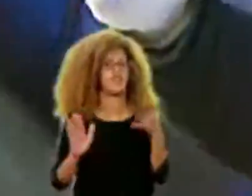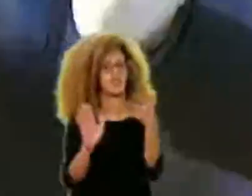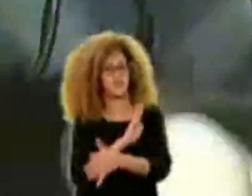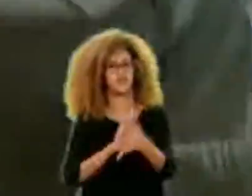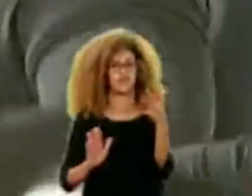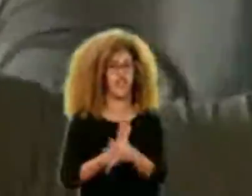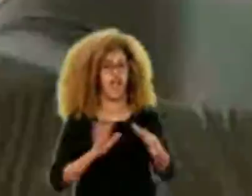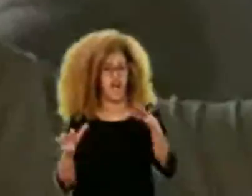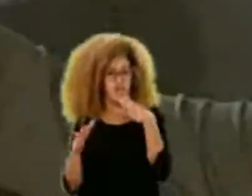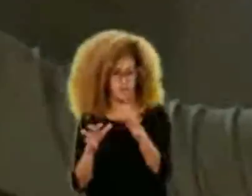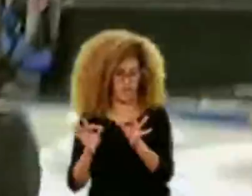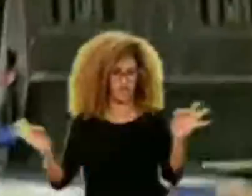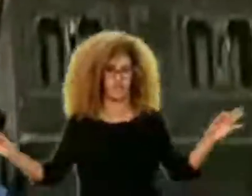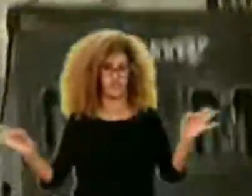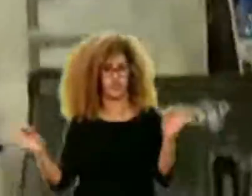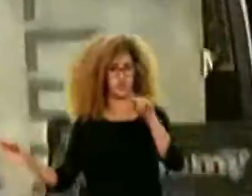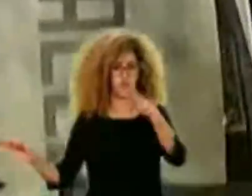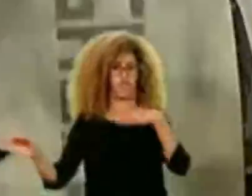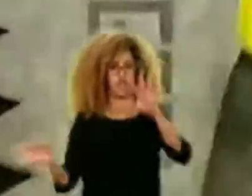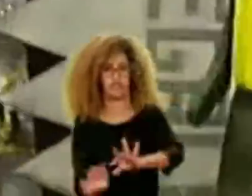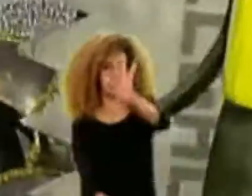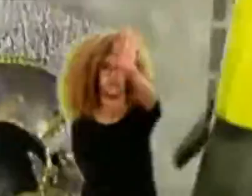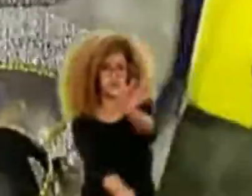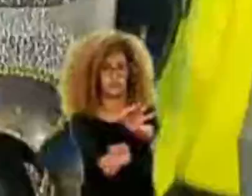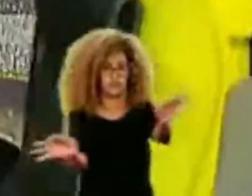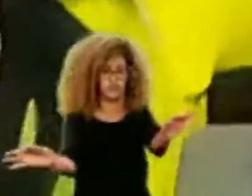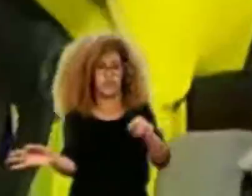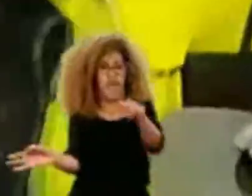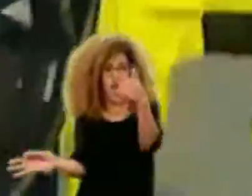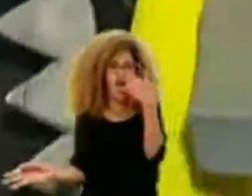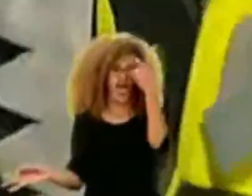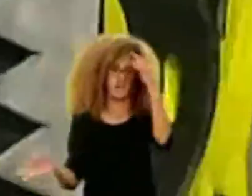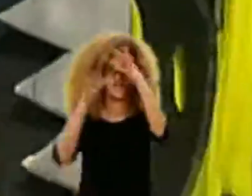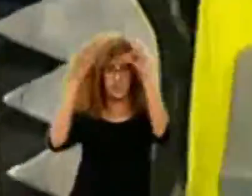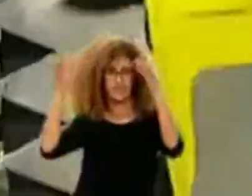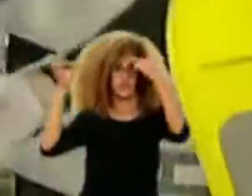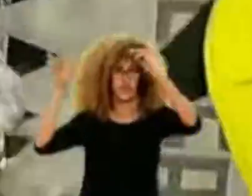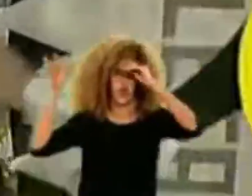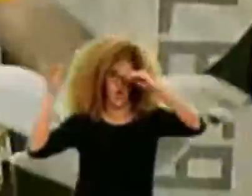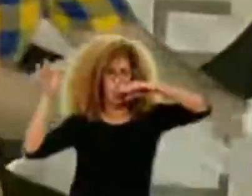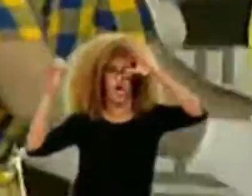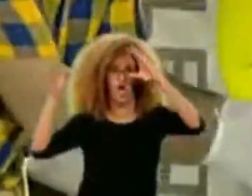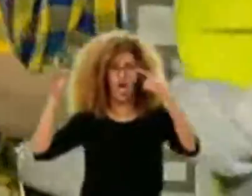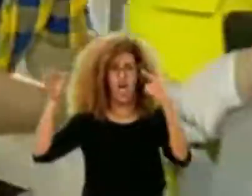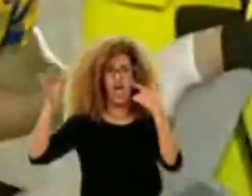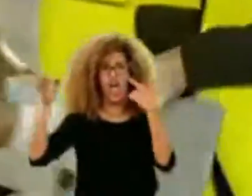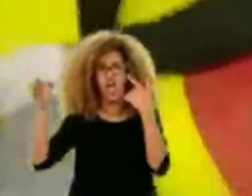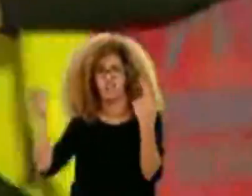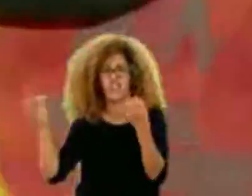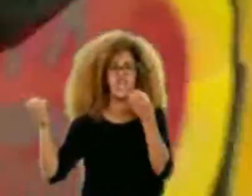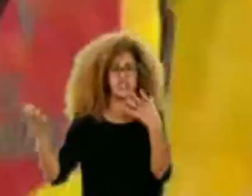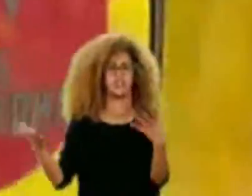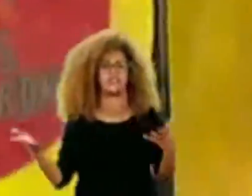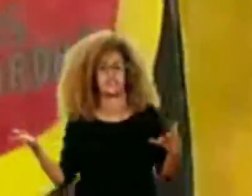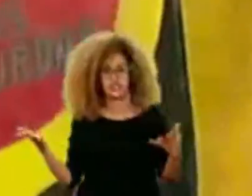Tenemos este metro que te puede medir la inteligencia tuya y del que quiera venir. La